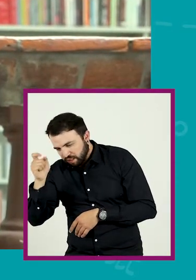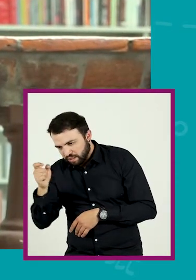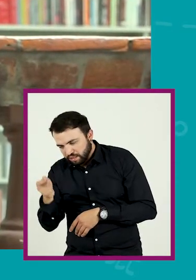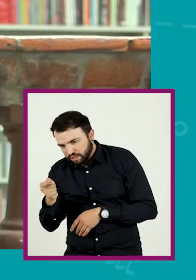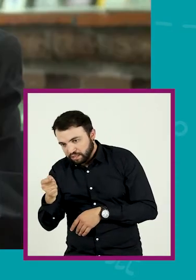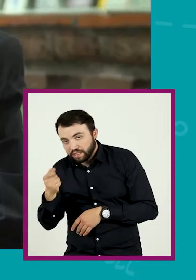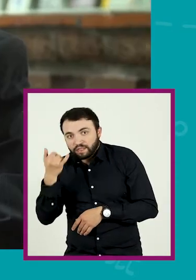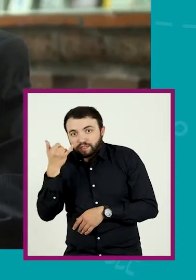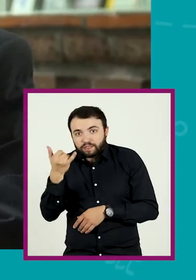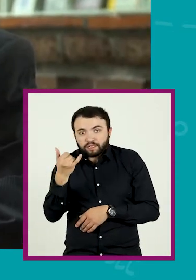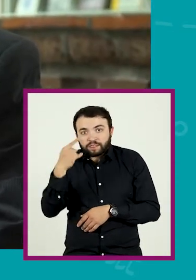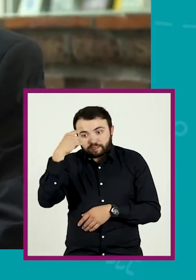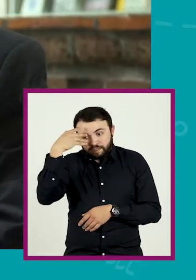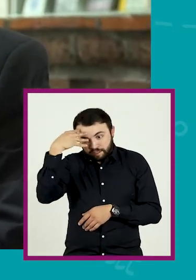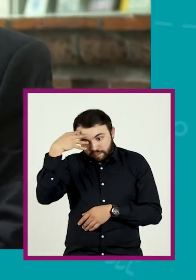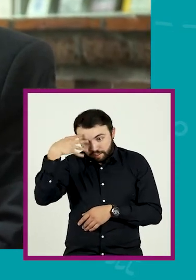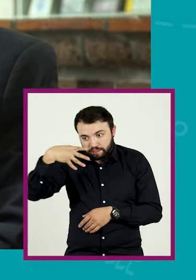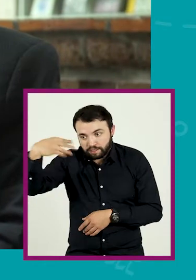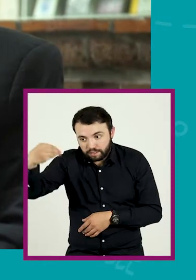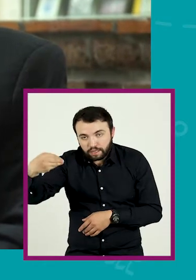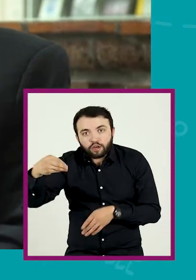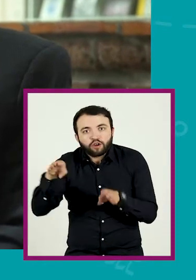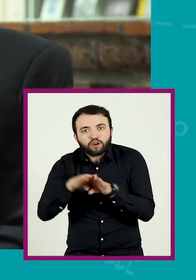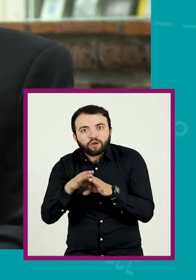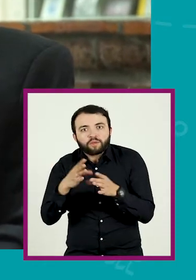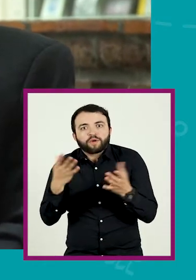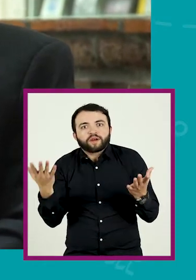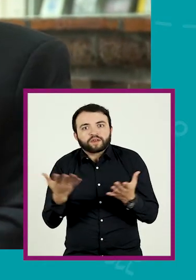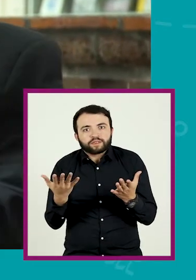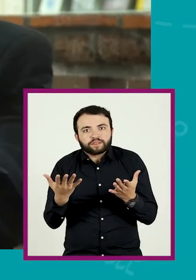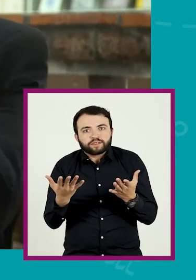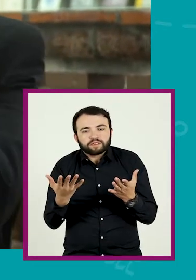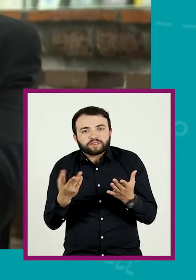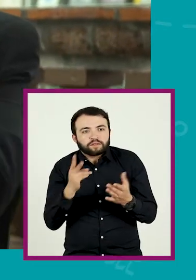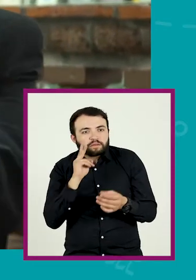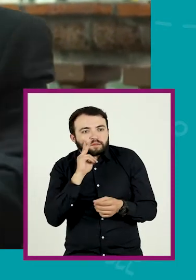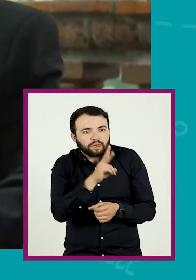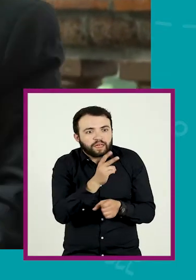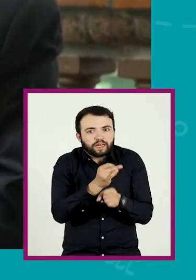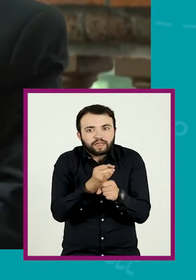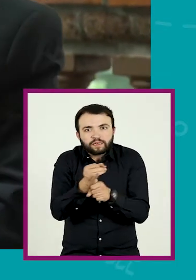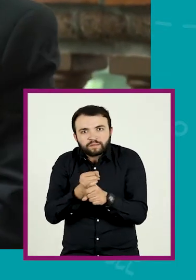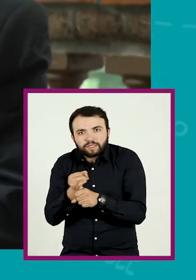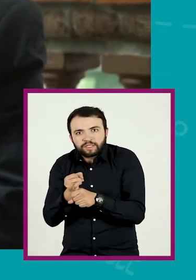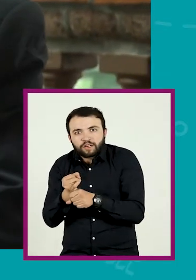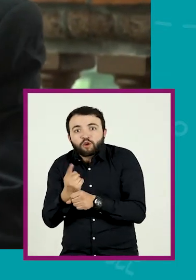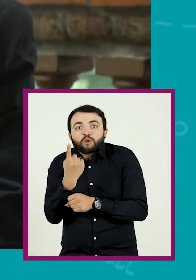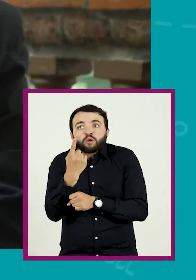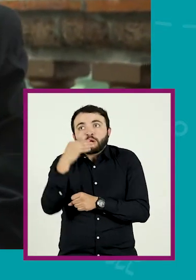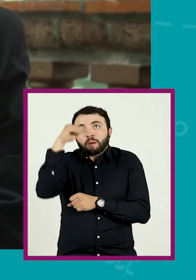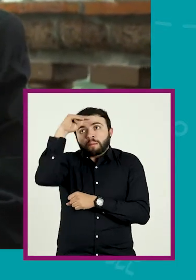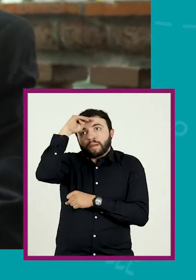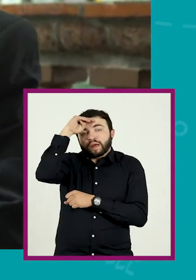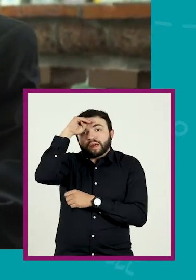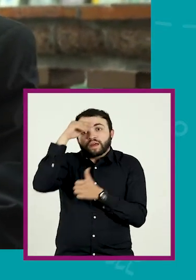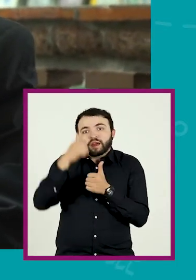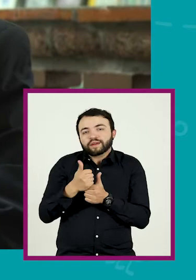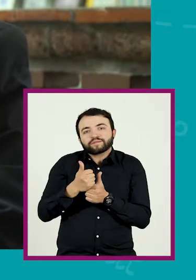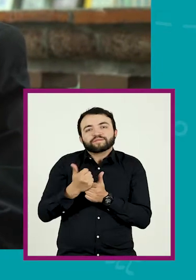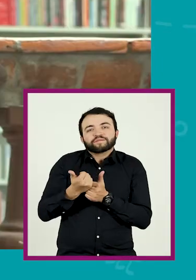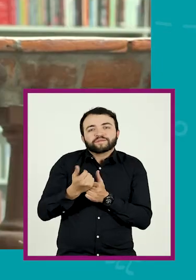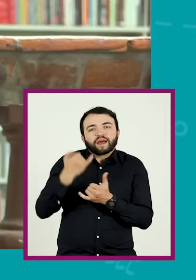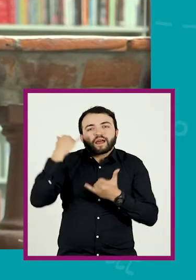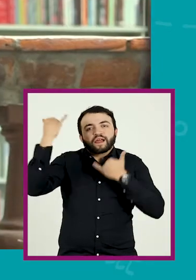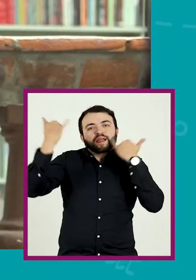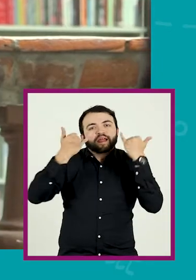Ricardo, ¿esto no nos pondría en un problema con Kant cuando también incita a la gente a atreverse a pensar?